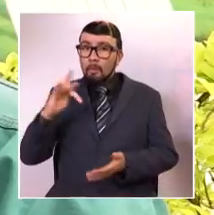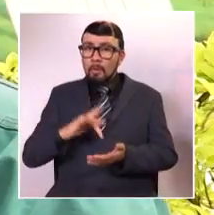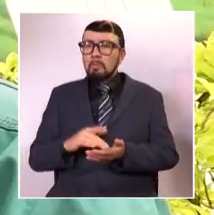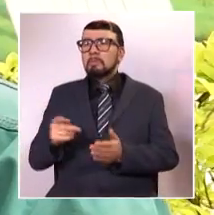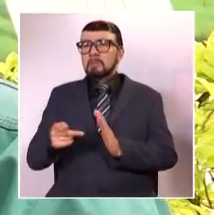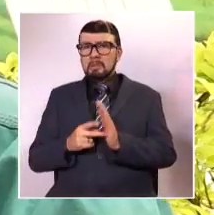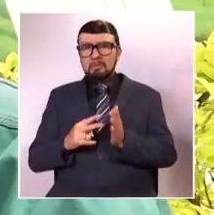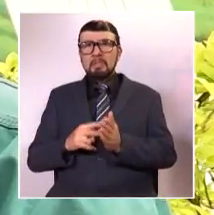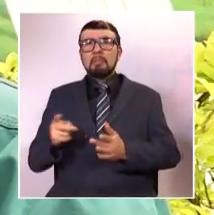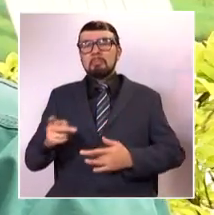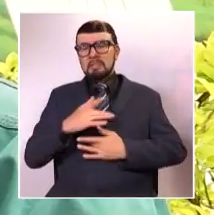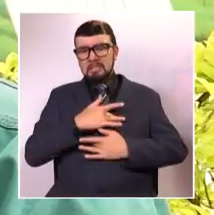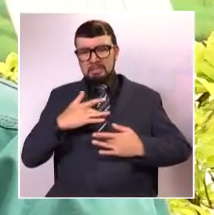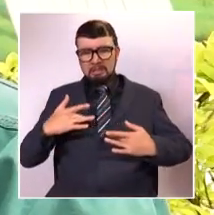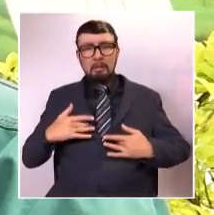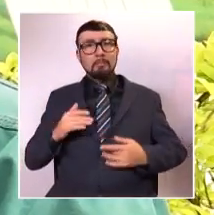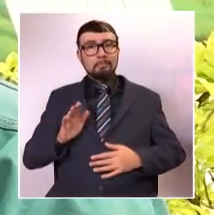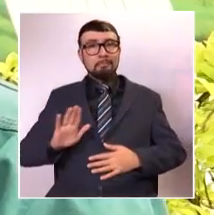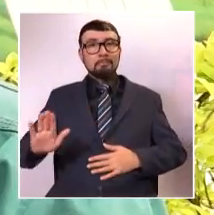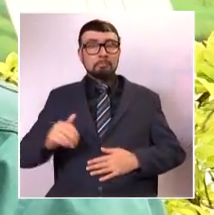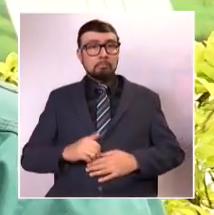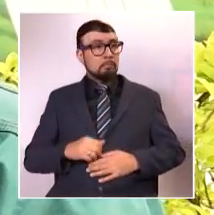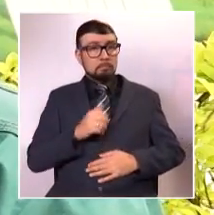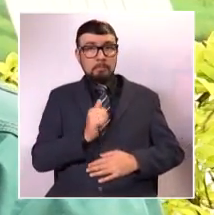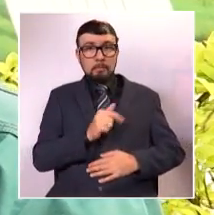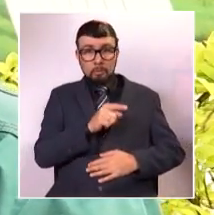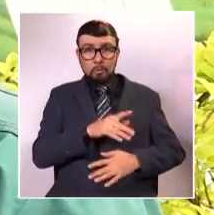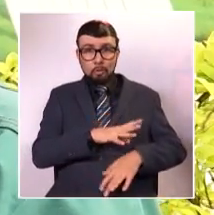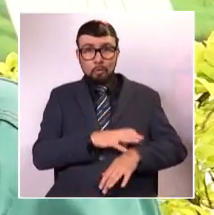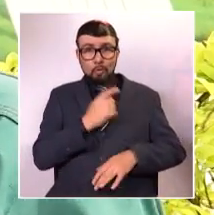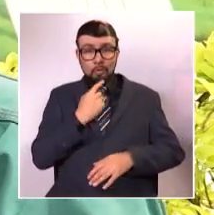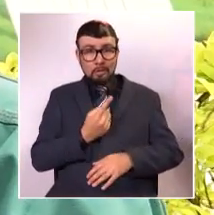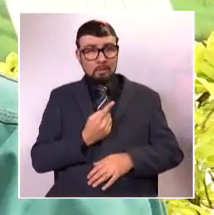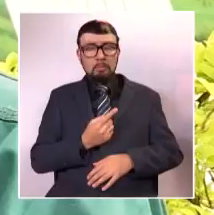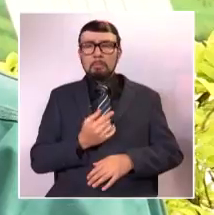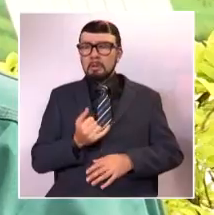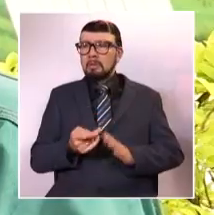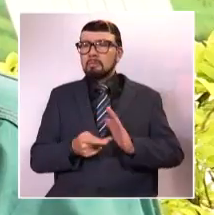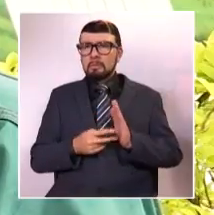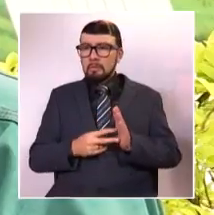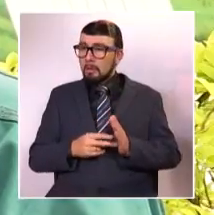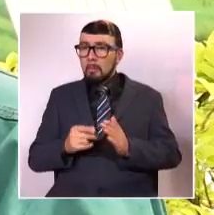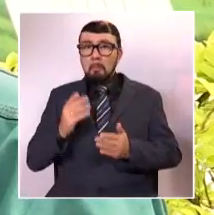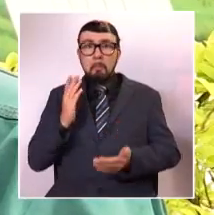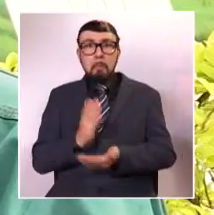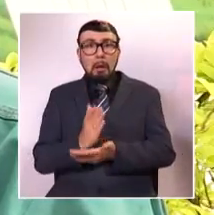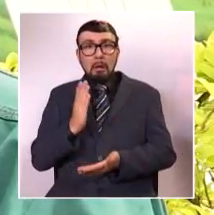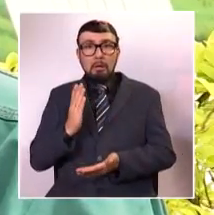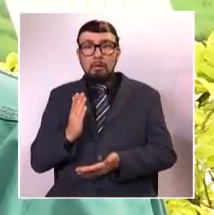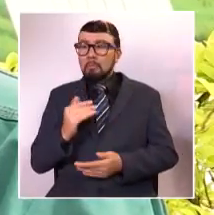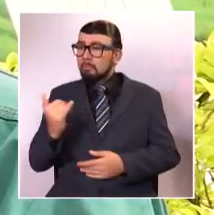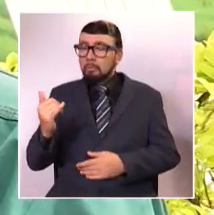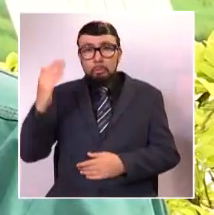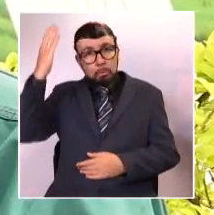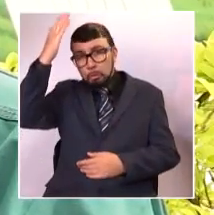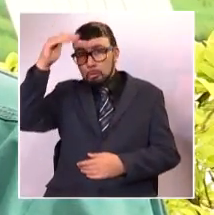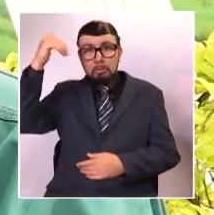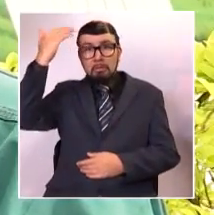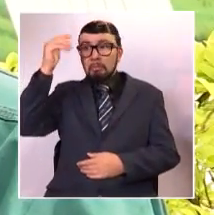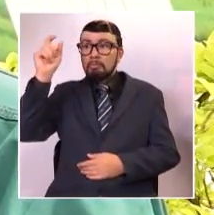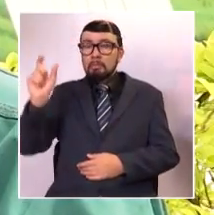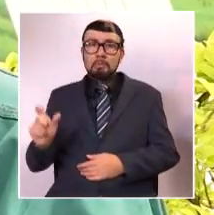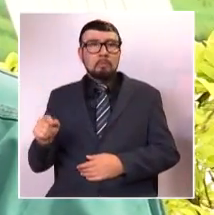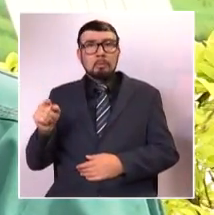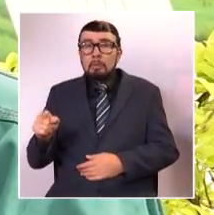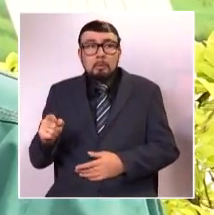que probablemente, como decía el doctor, es un diagnóstico que se hizo fortuito, ocasional, no lo sabíamos, el paciente no